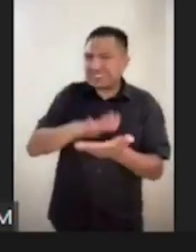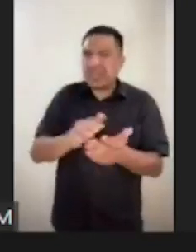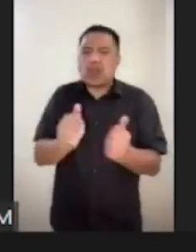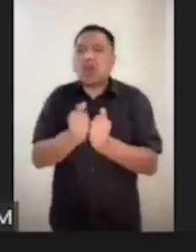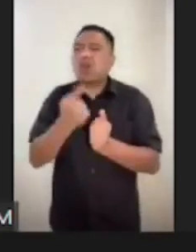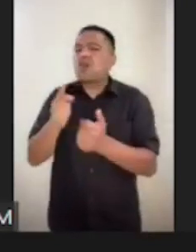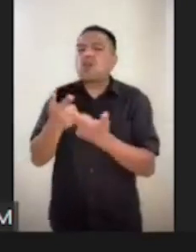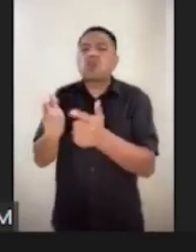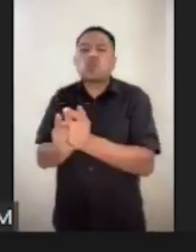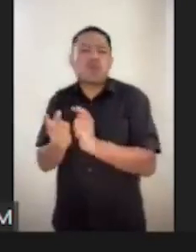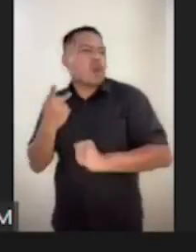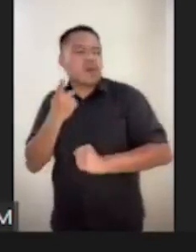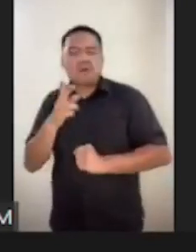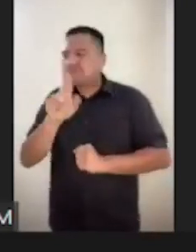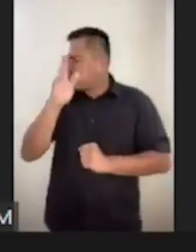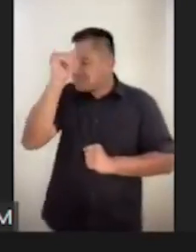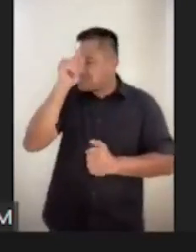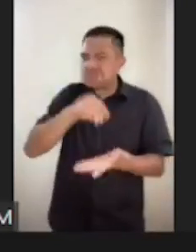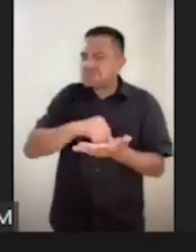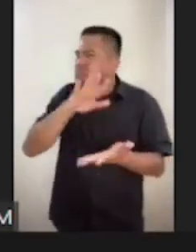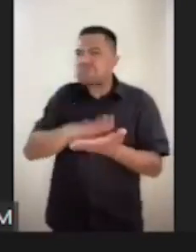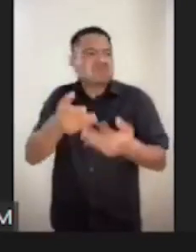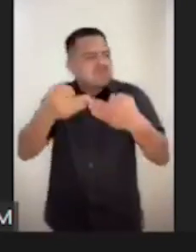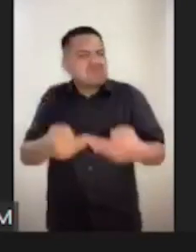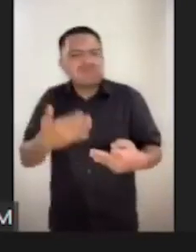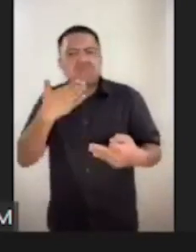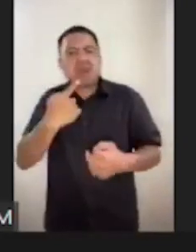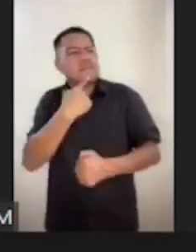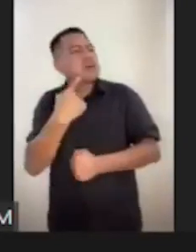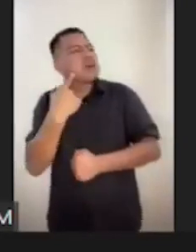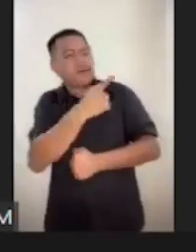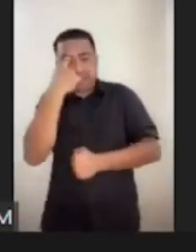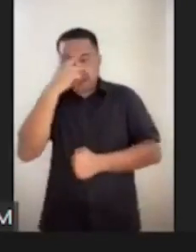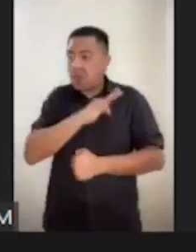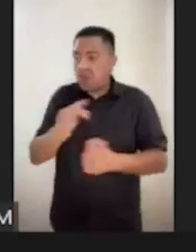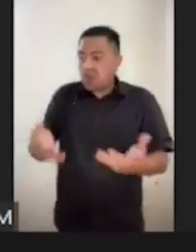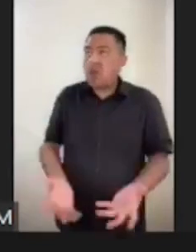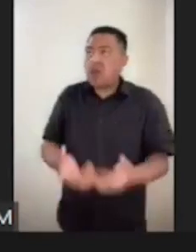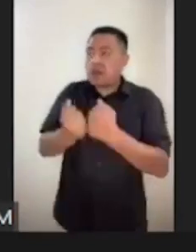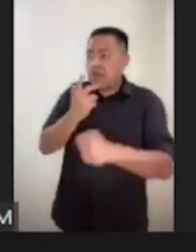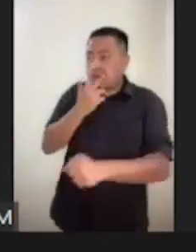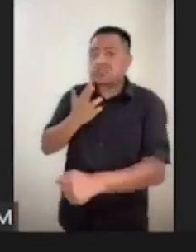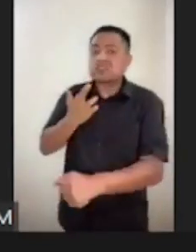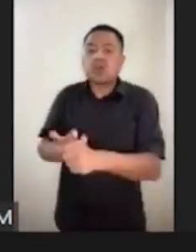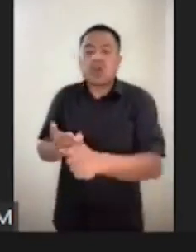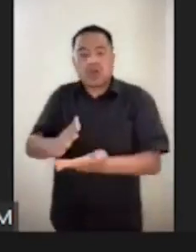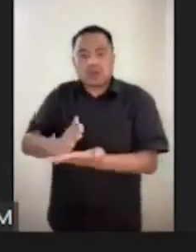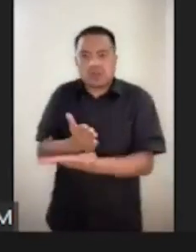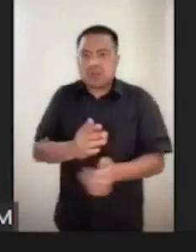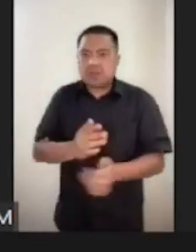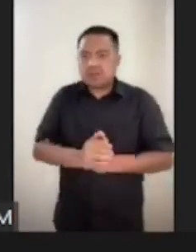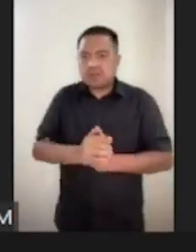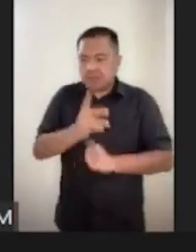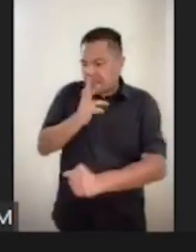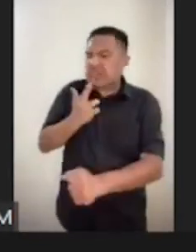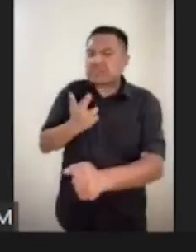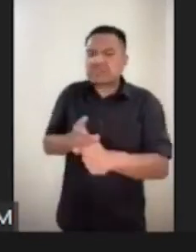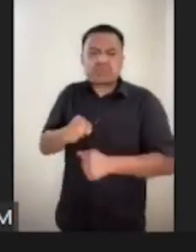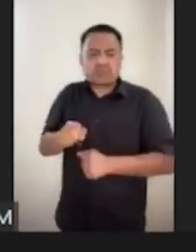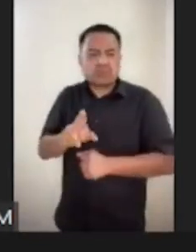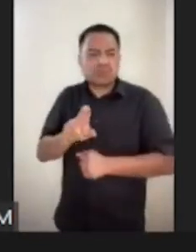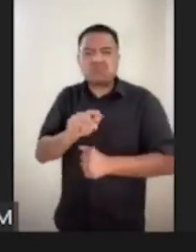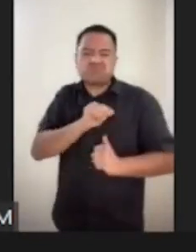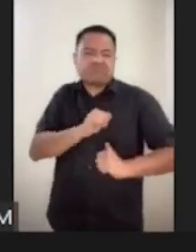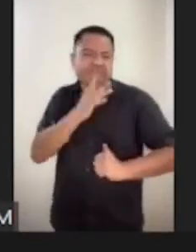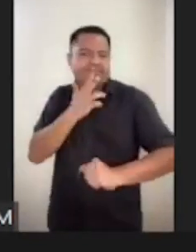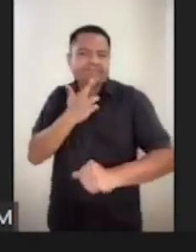no corresponde a un pronunciamiento de la efectividad de la denuncia para lograr un deslinde de responsabilidades, además que la autoridad responsable no es la